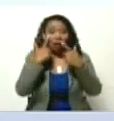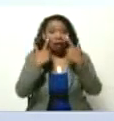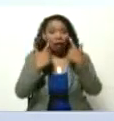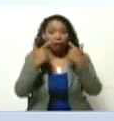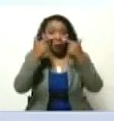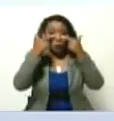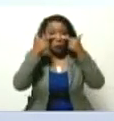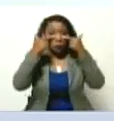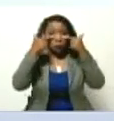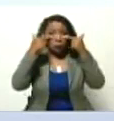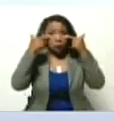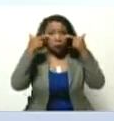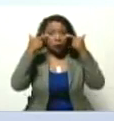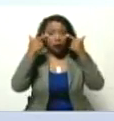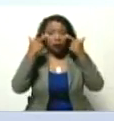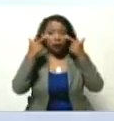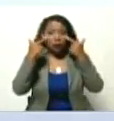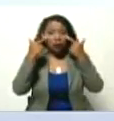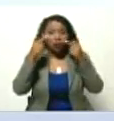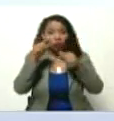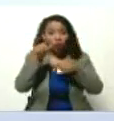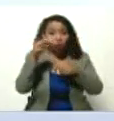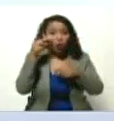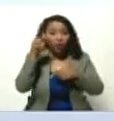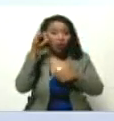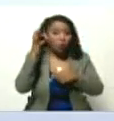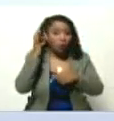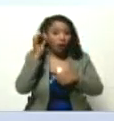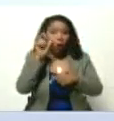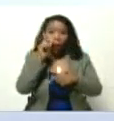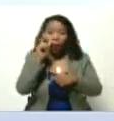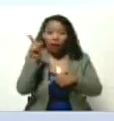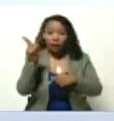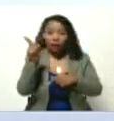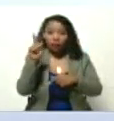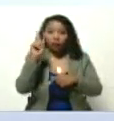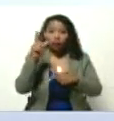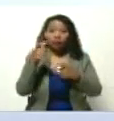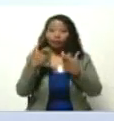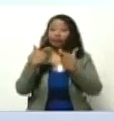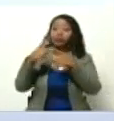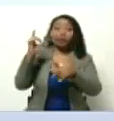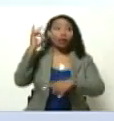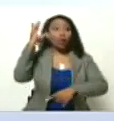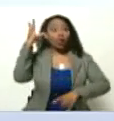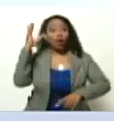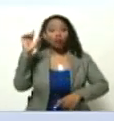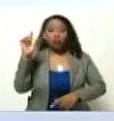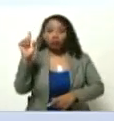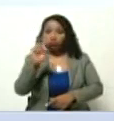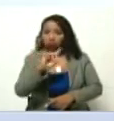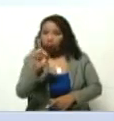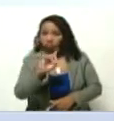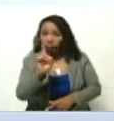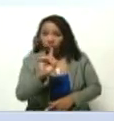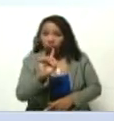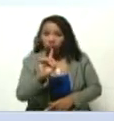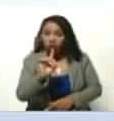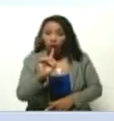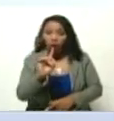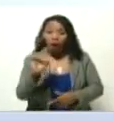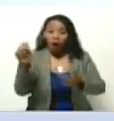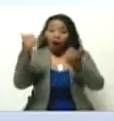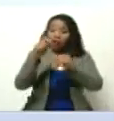los ojos, o tú la ves. Eso no es un set de una película, no es un artista